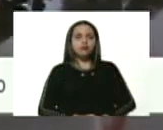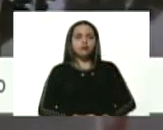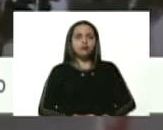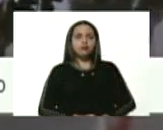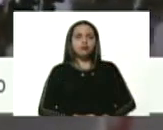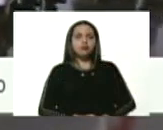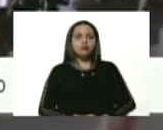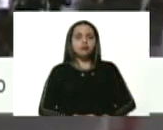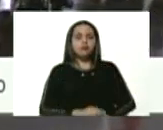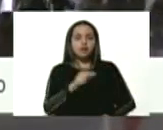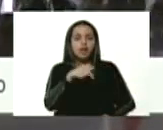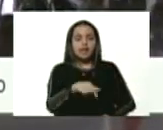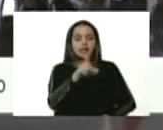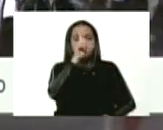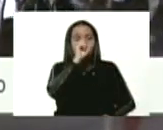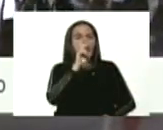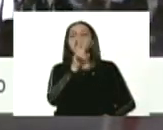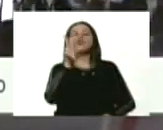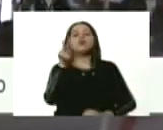Este año 2020